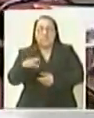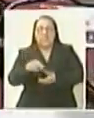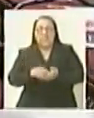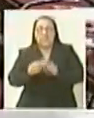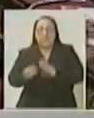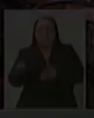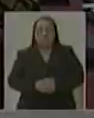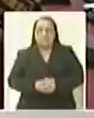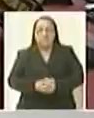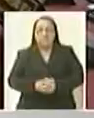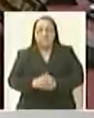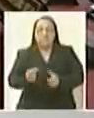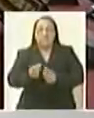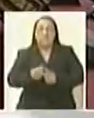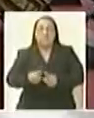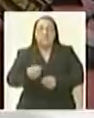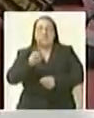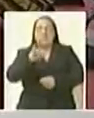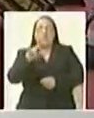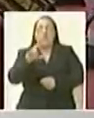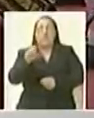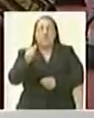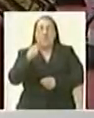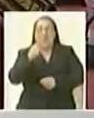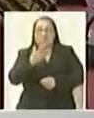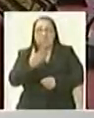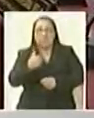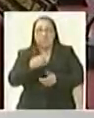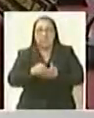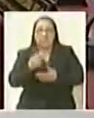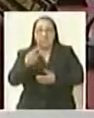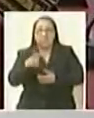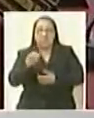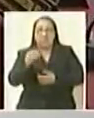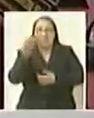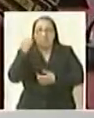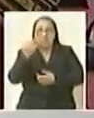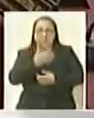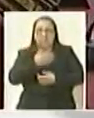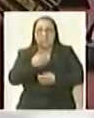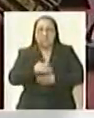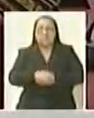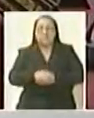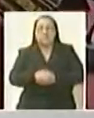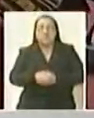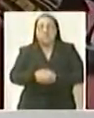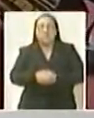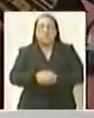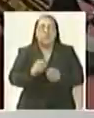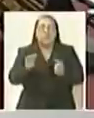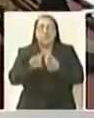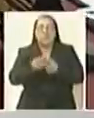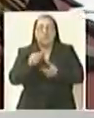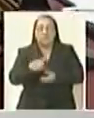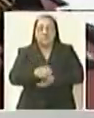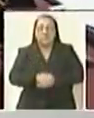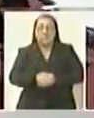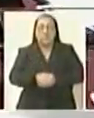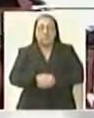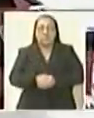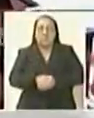está también programado un pedido reiterativo presidente el miércoles pasado presidente en la sesión de la